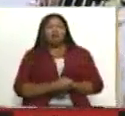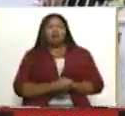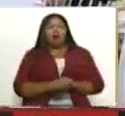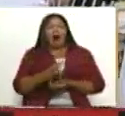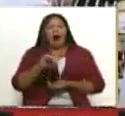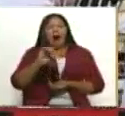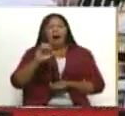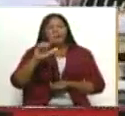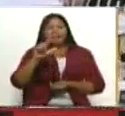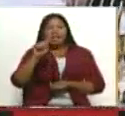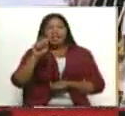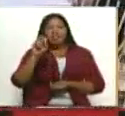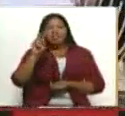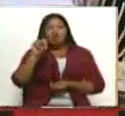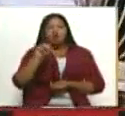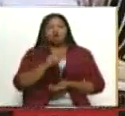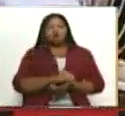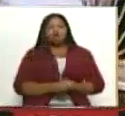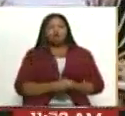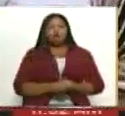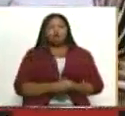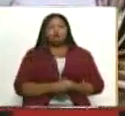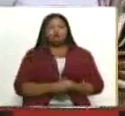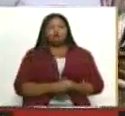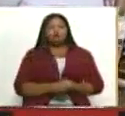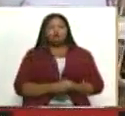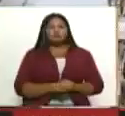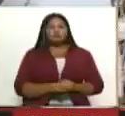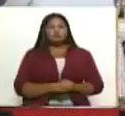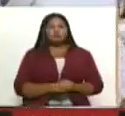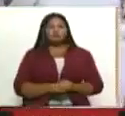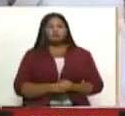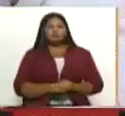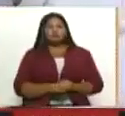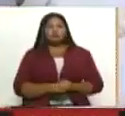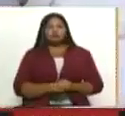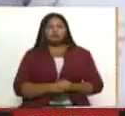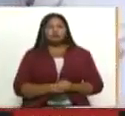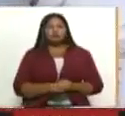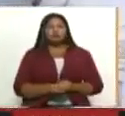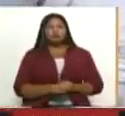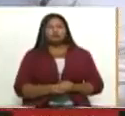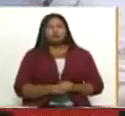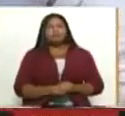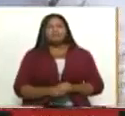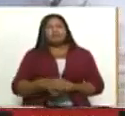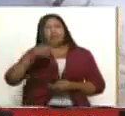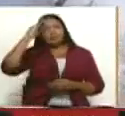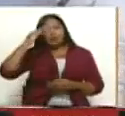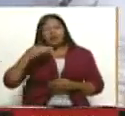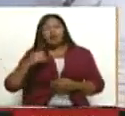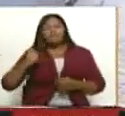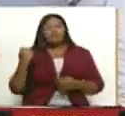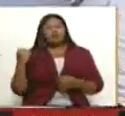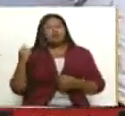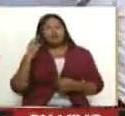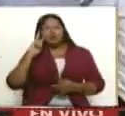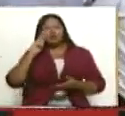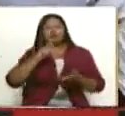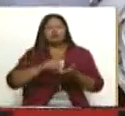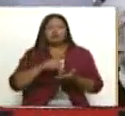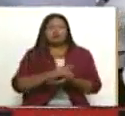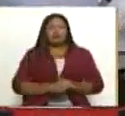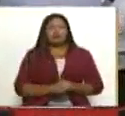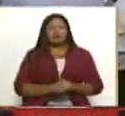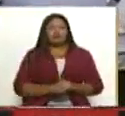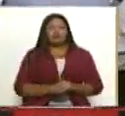Milton Rodríguez, a los observadores militares y de policía aquí presentes, bajo